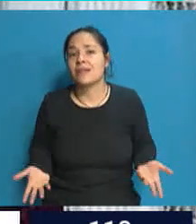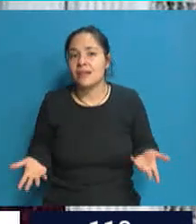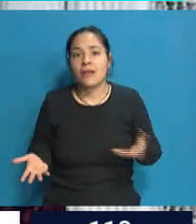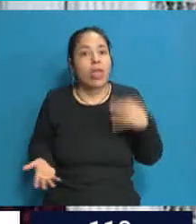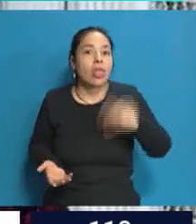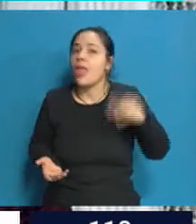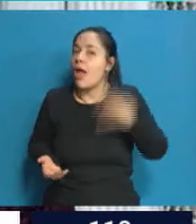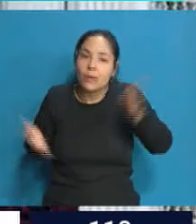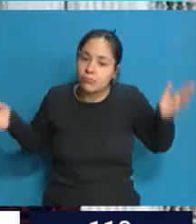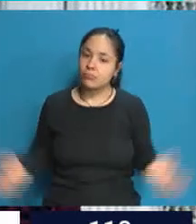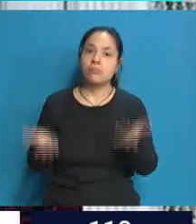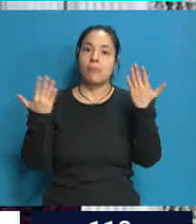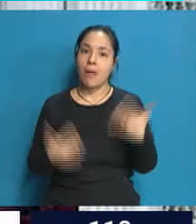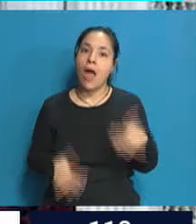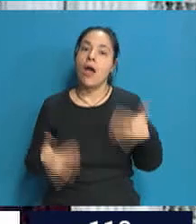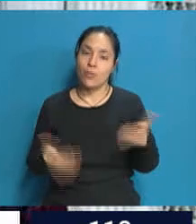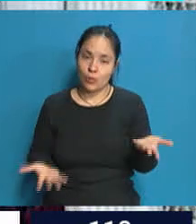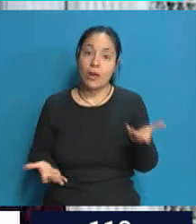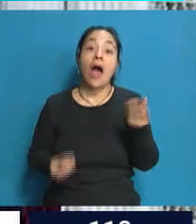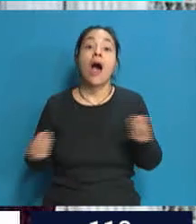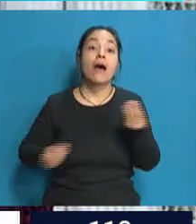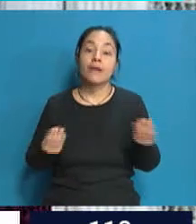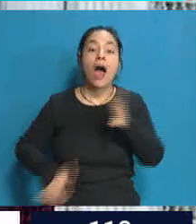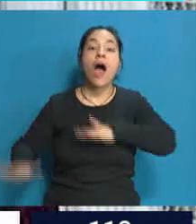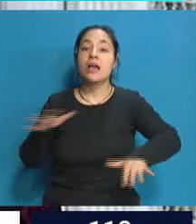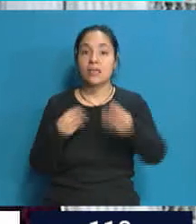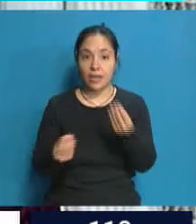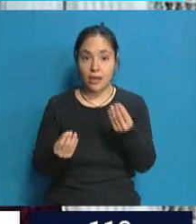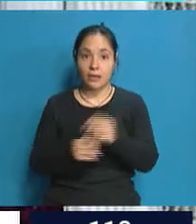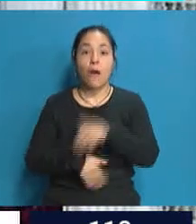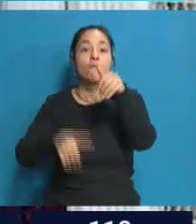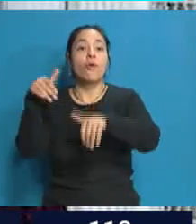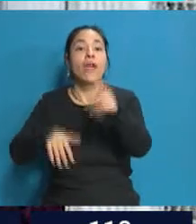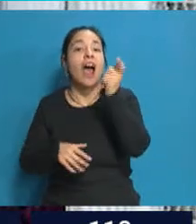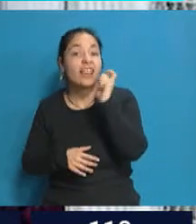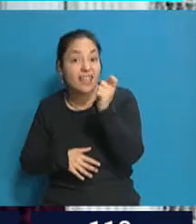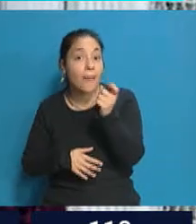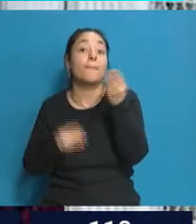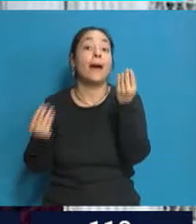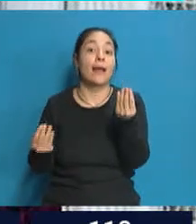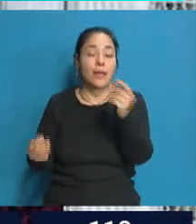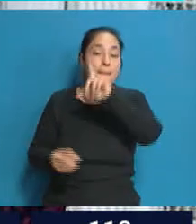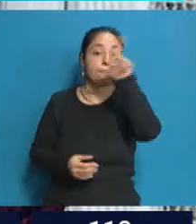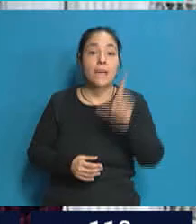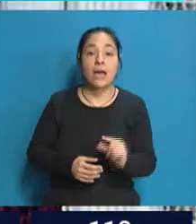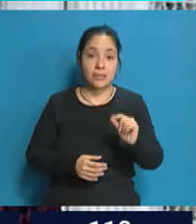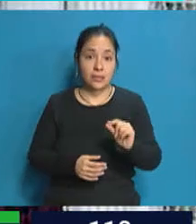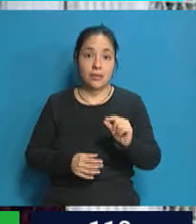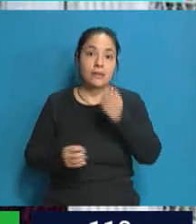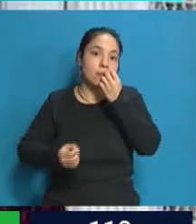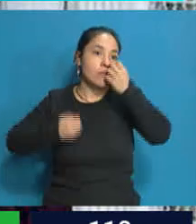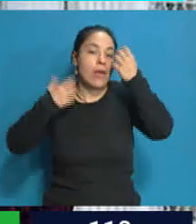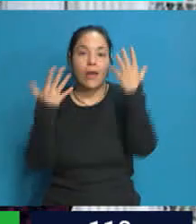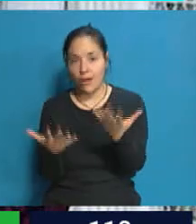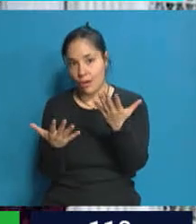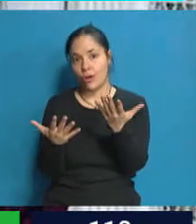las pilas y ver qué es lo que vamos a hacer y por quién vamos a votar para que este país se mejore y